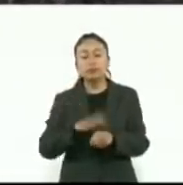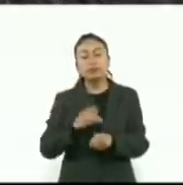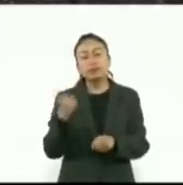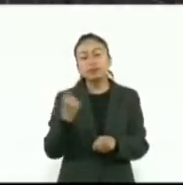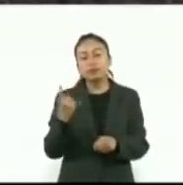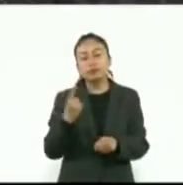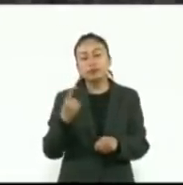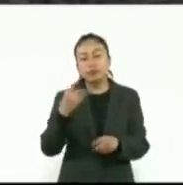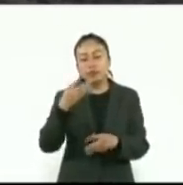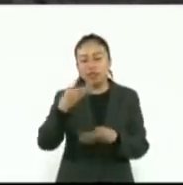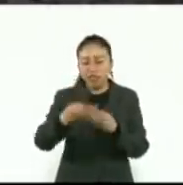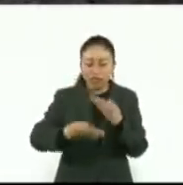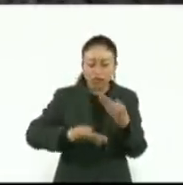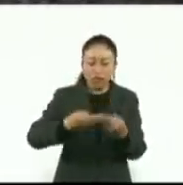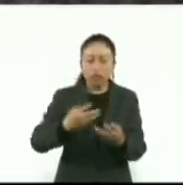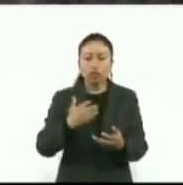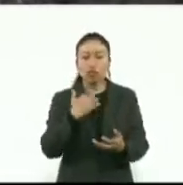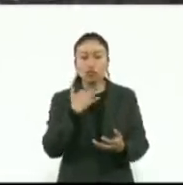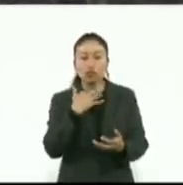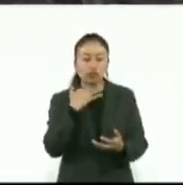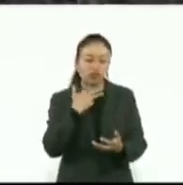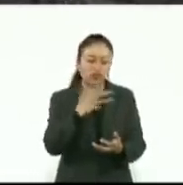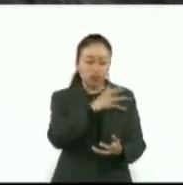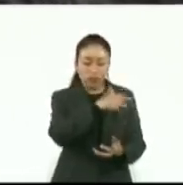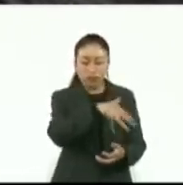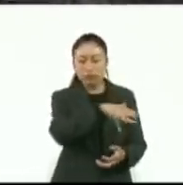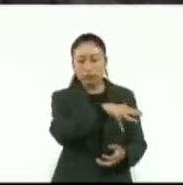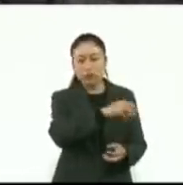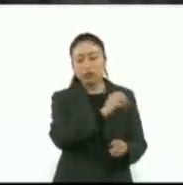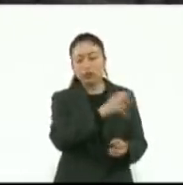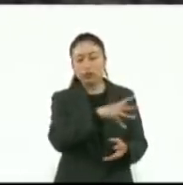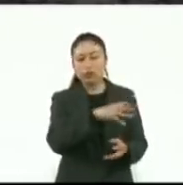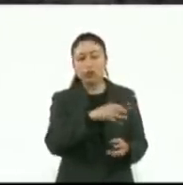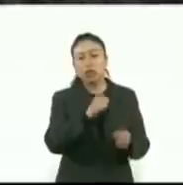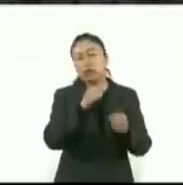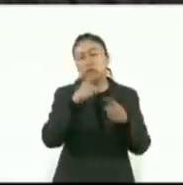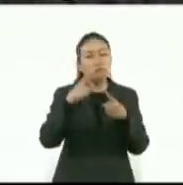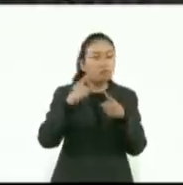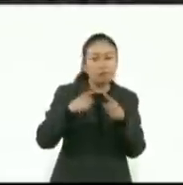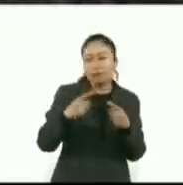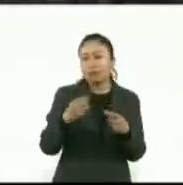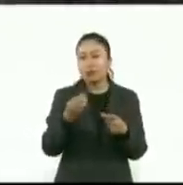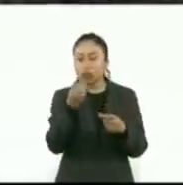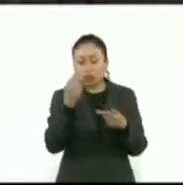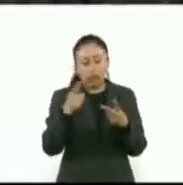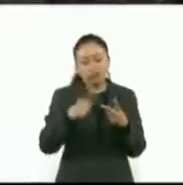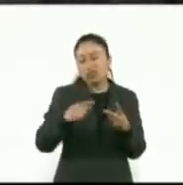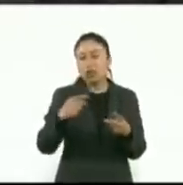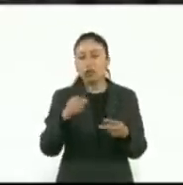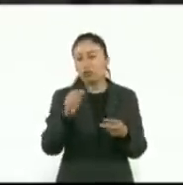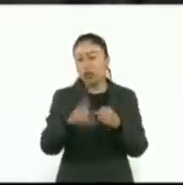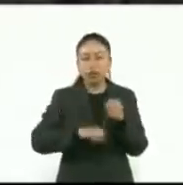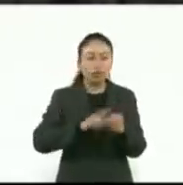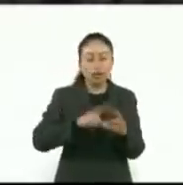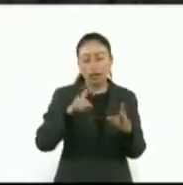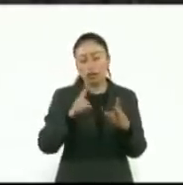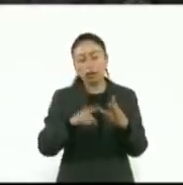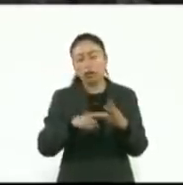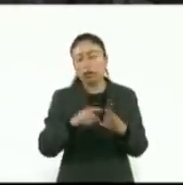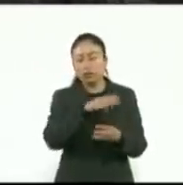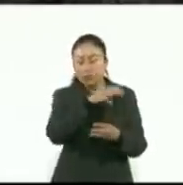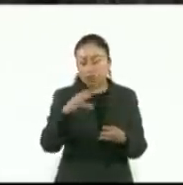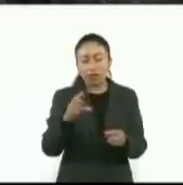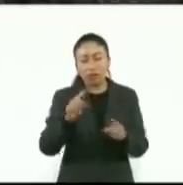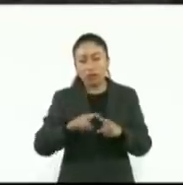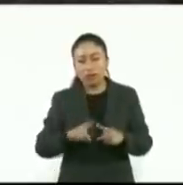cuando toda la basura orgánica, digamos, viene de, en algún momento, de